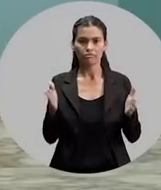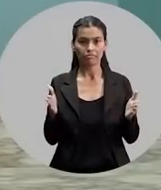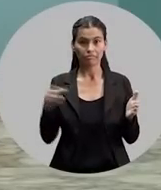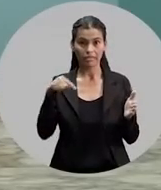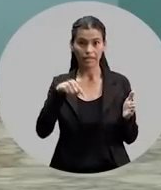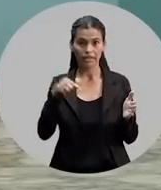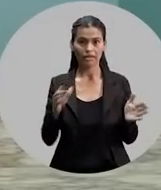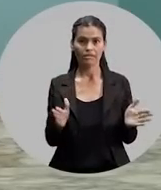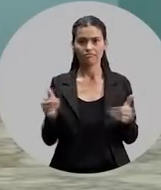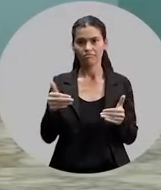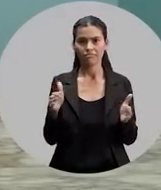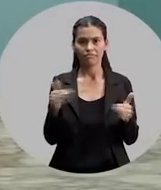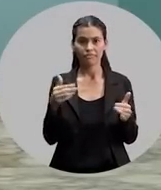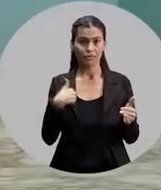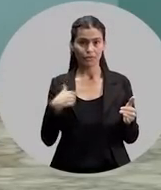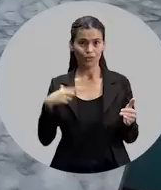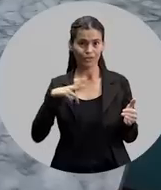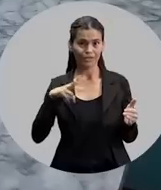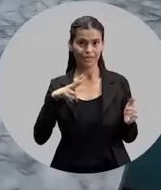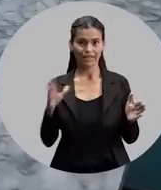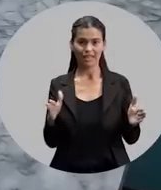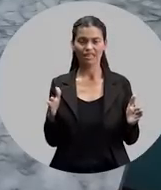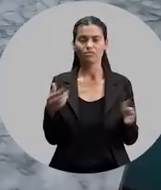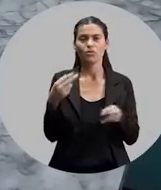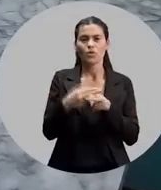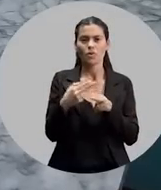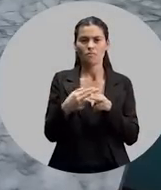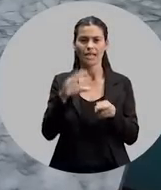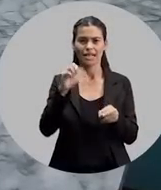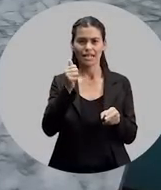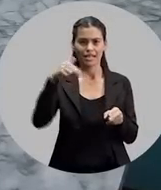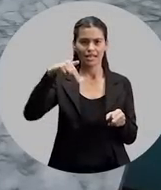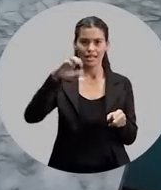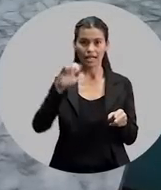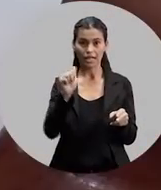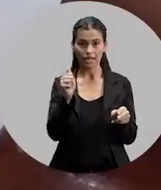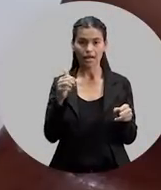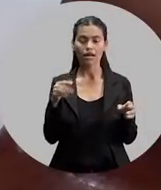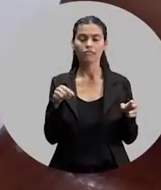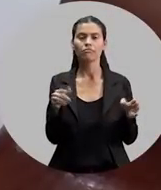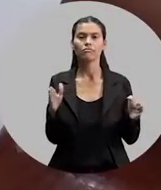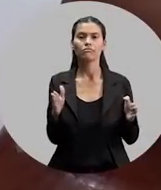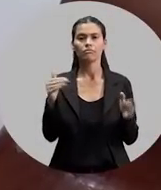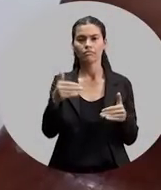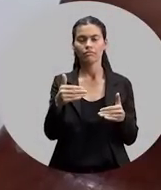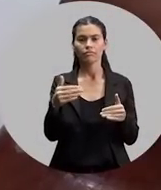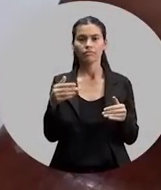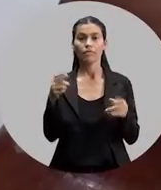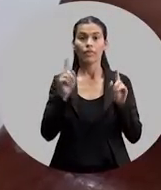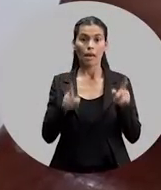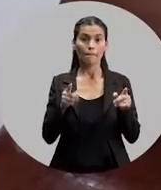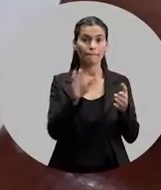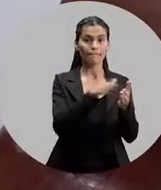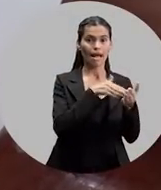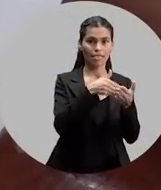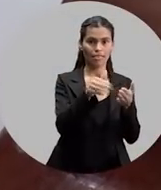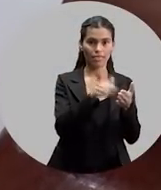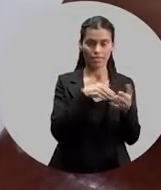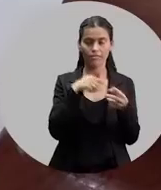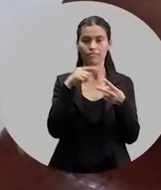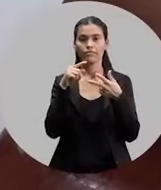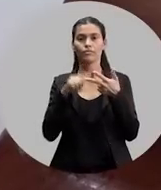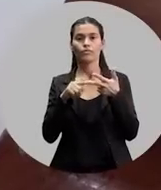un recipiente, en este caso yo traje una caneca. Vamos a necesitar